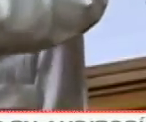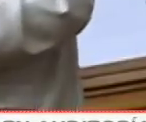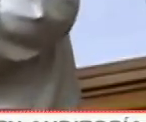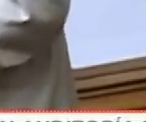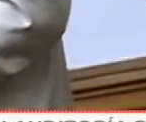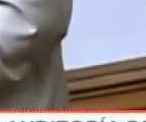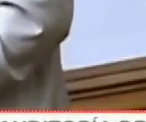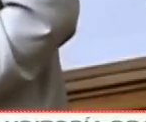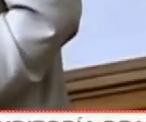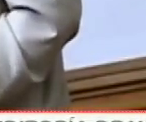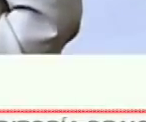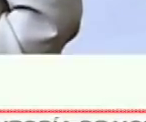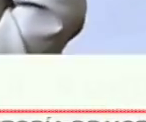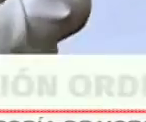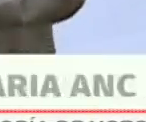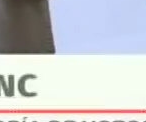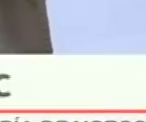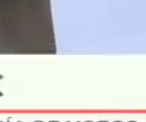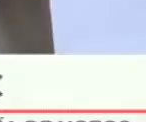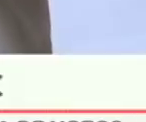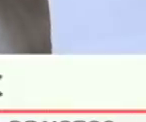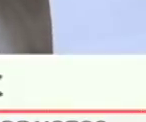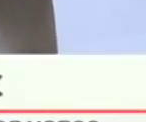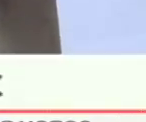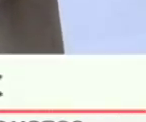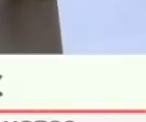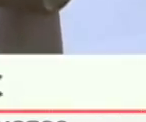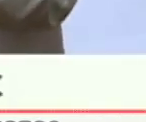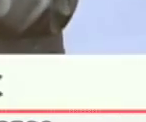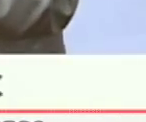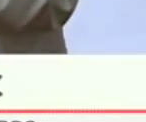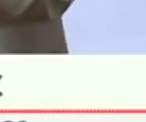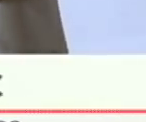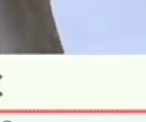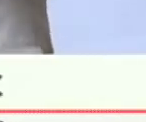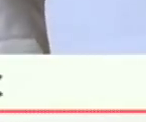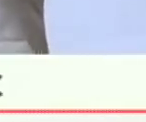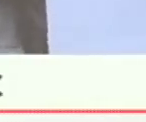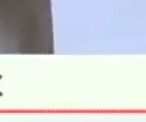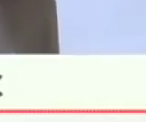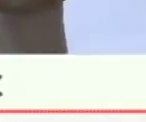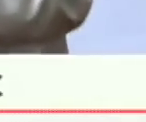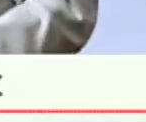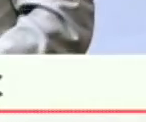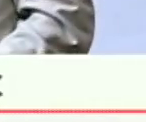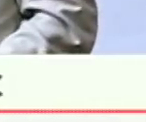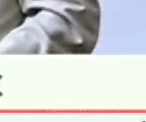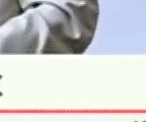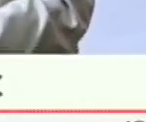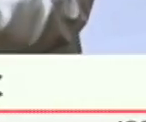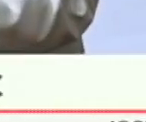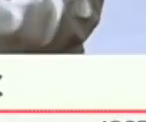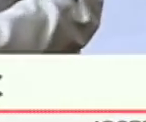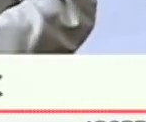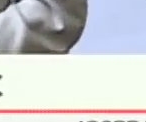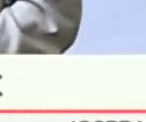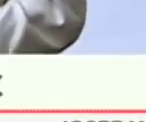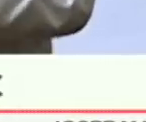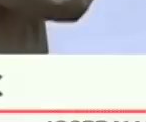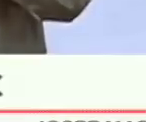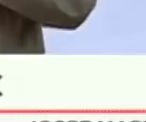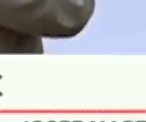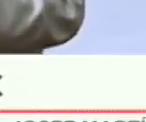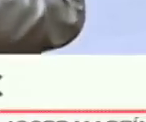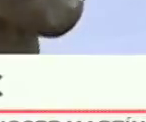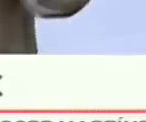Entonces hoy ha sido un día de estar en ese consejo. Después estuve en la Asamblea Nacional en desacato. Yo soy diputado, si